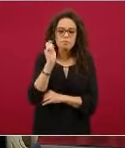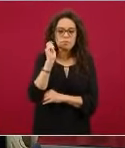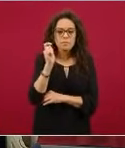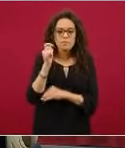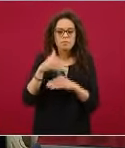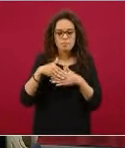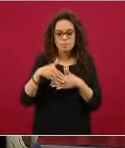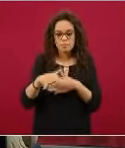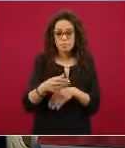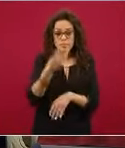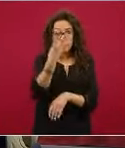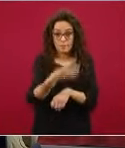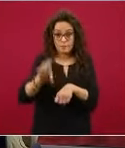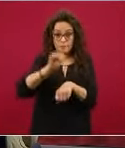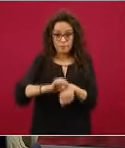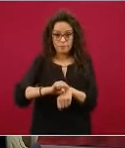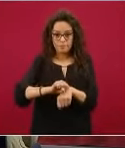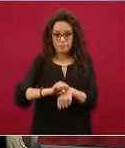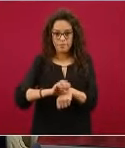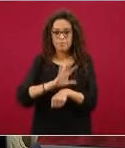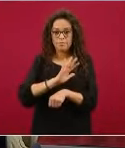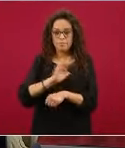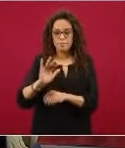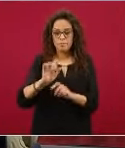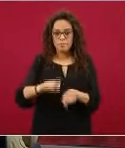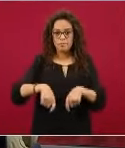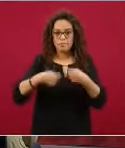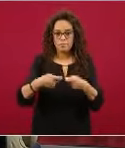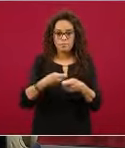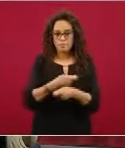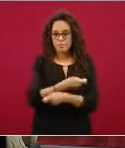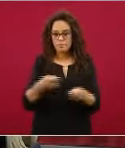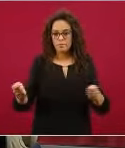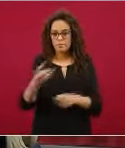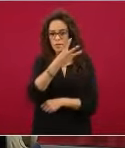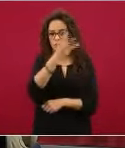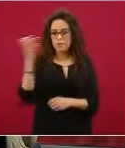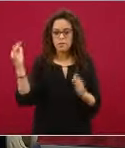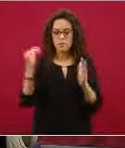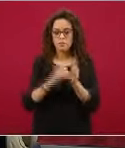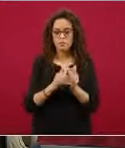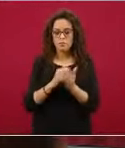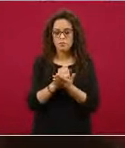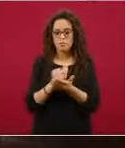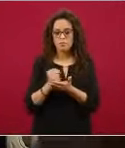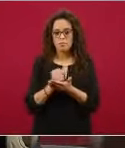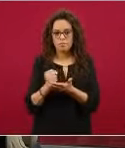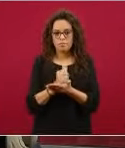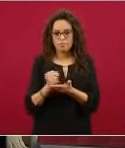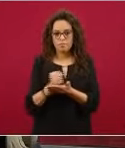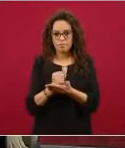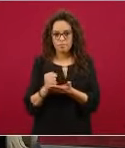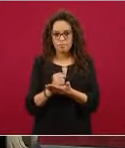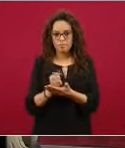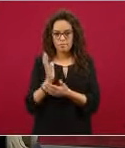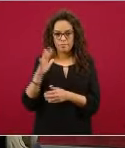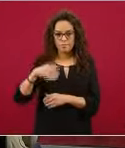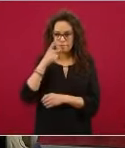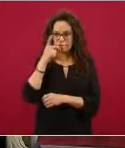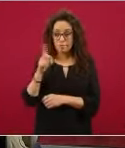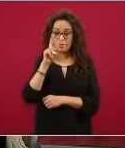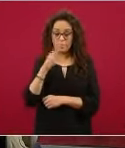en un lapso de 3 semanas se terminen de otorgar estos 300,000 créditos, que, como hemos platicado, están en condiciones